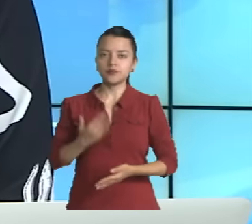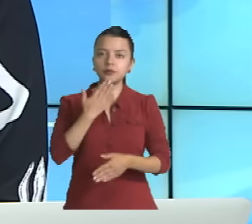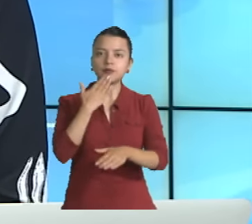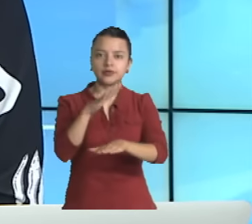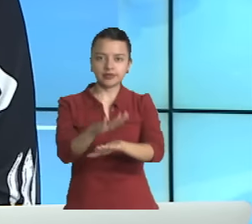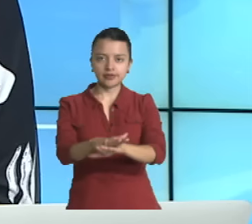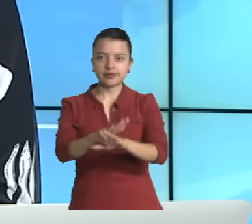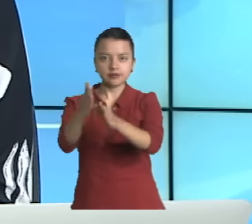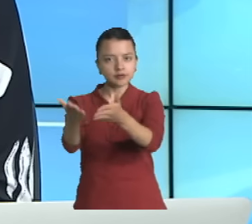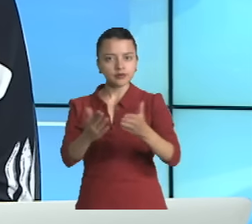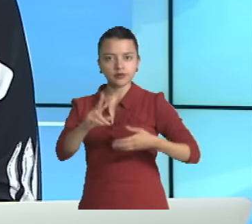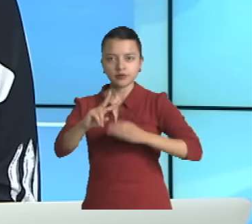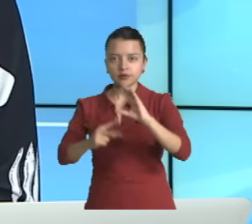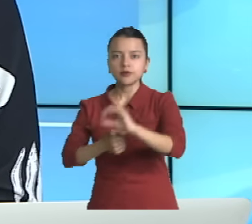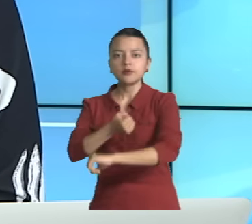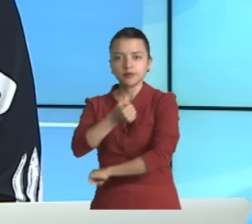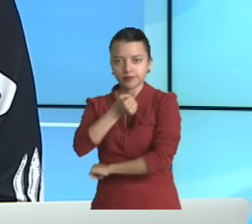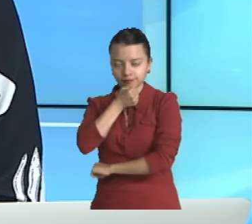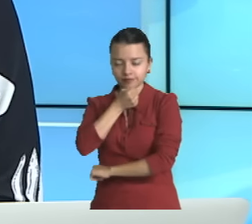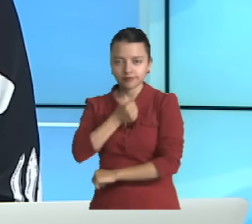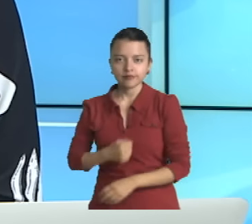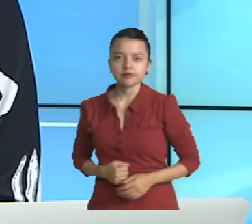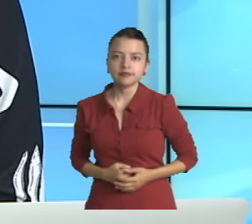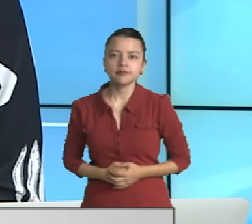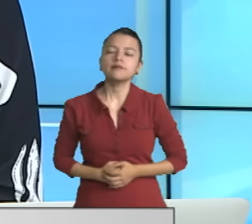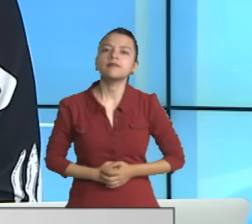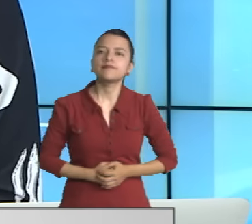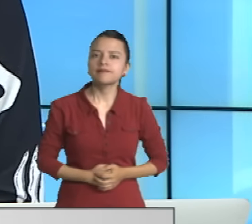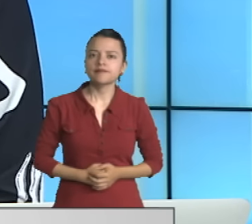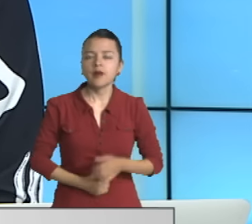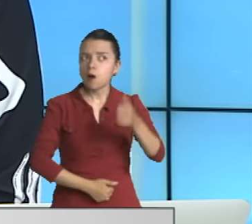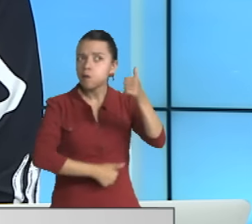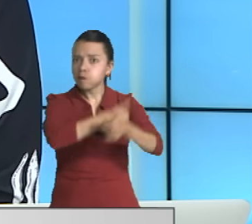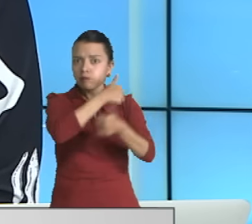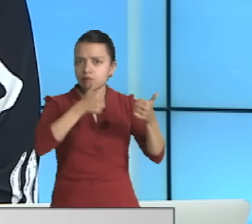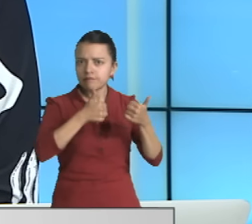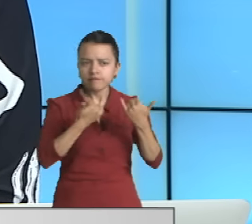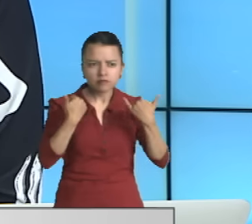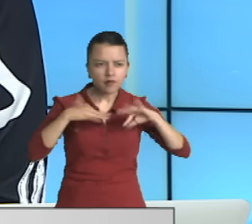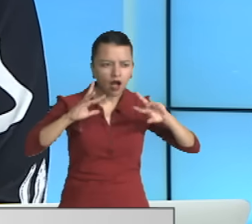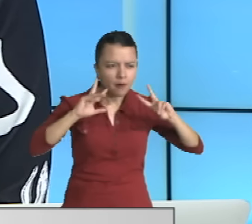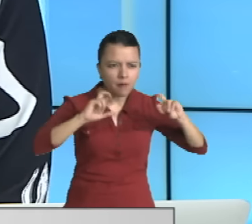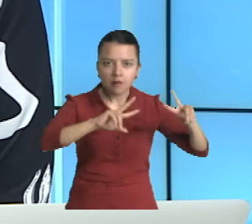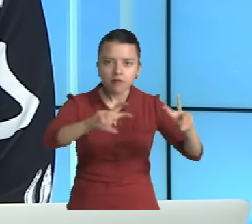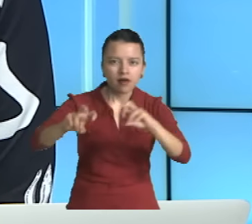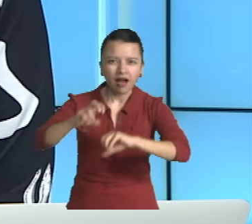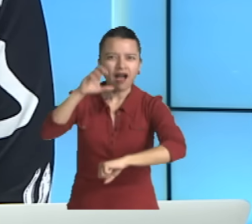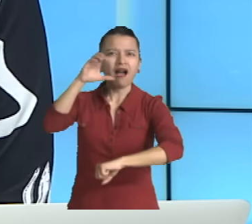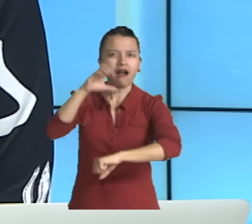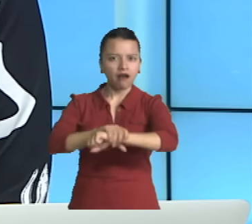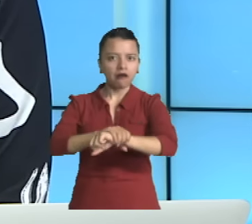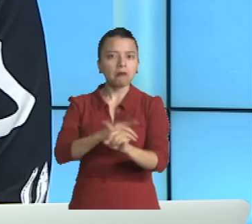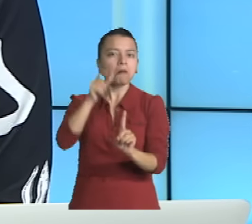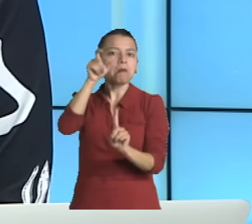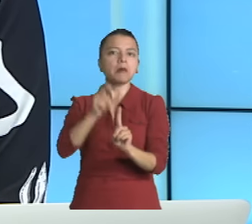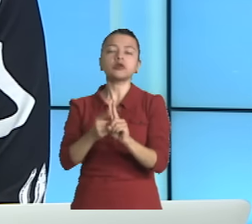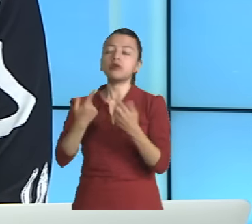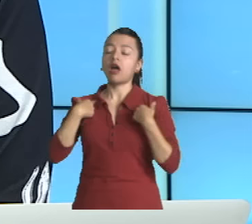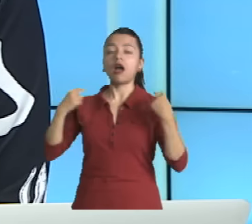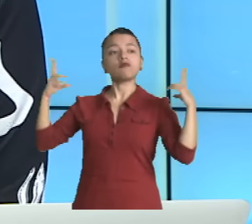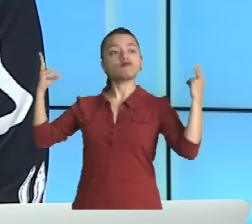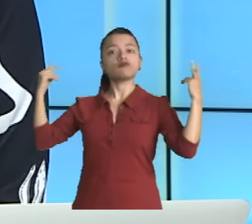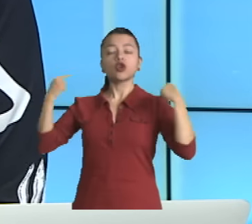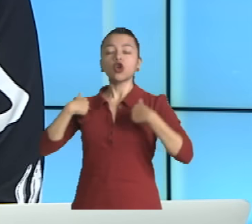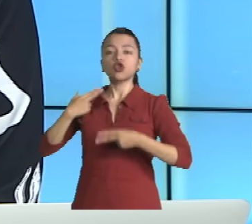Muy buenas tardes, bienvenidos a Noticentro 1 CMI. Las autoridades capturaron a un criminal que se coló en la JEP